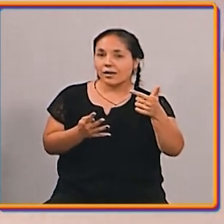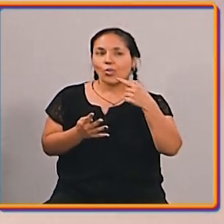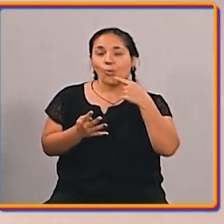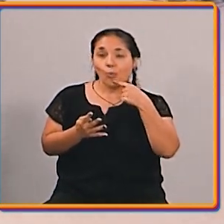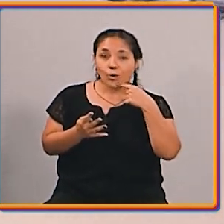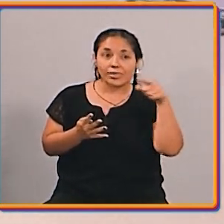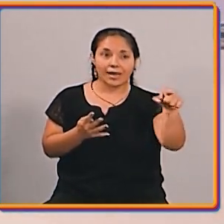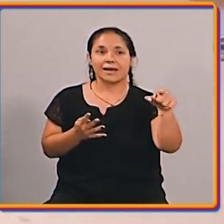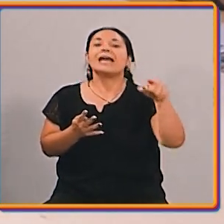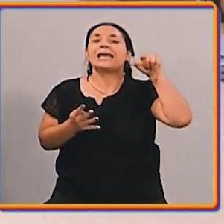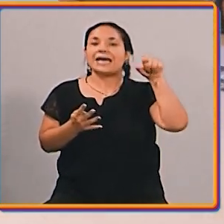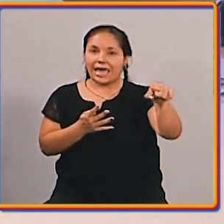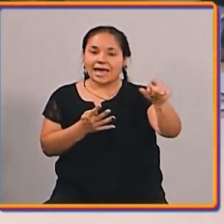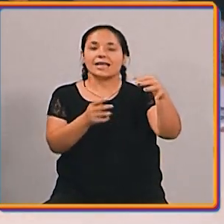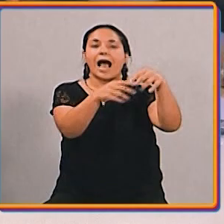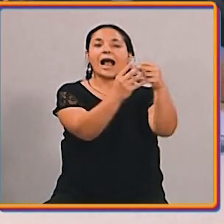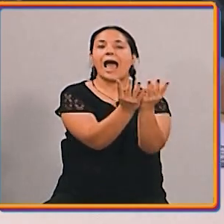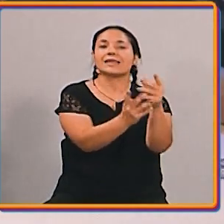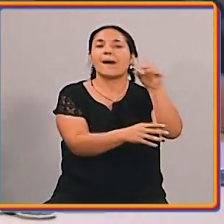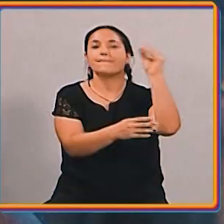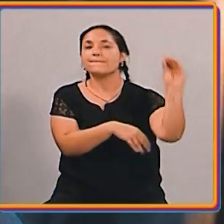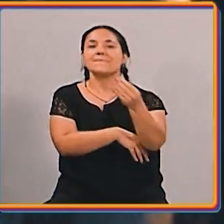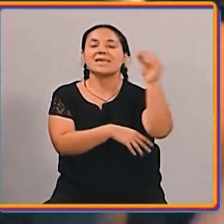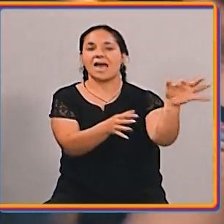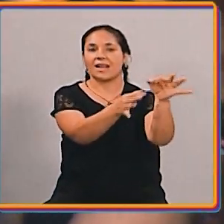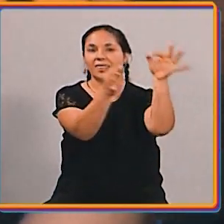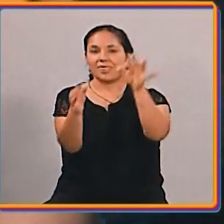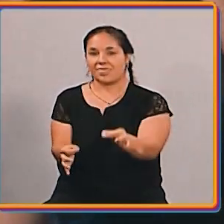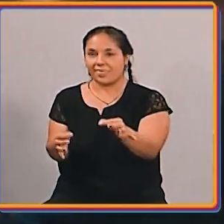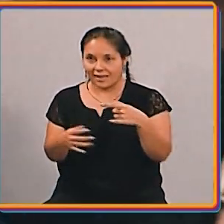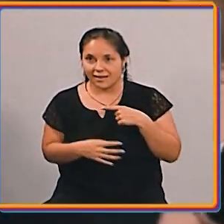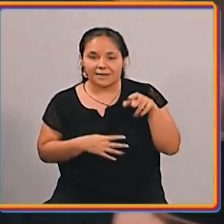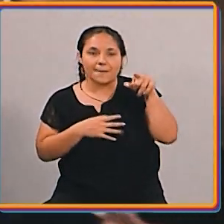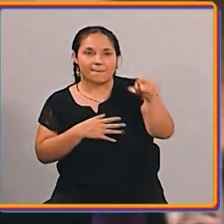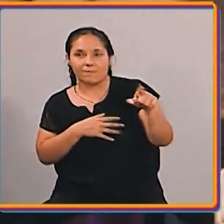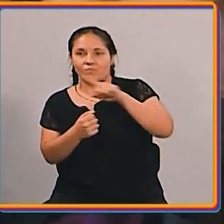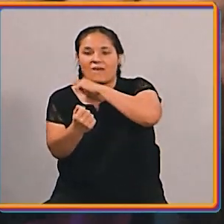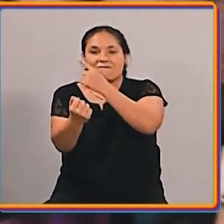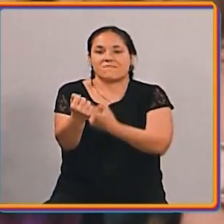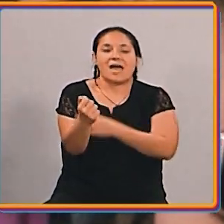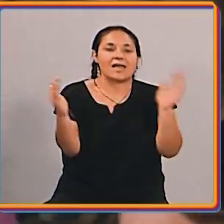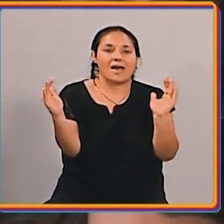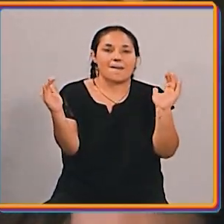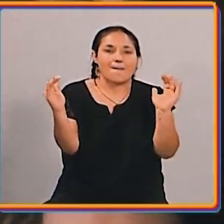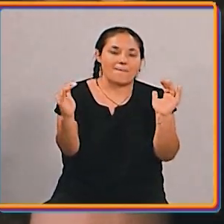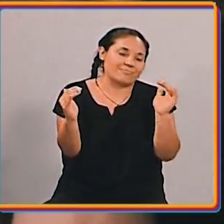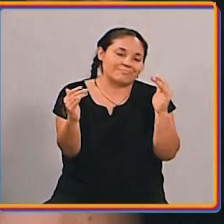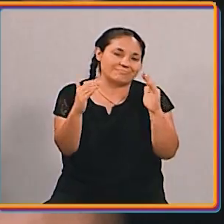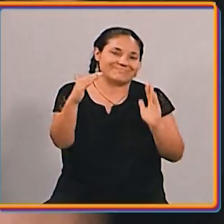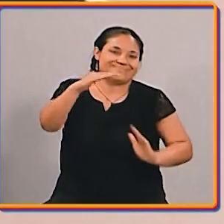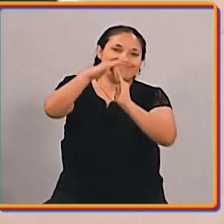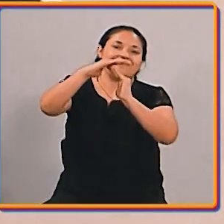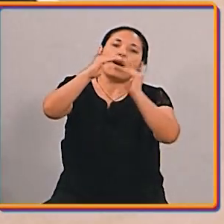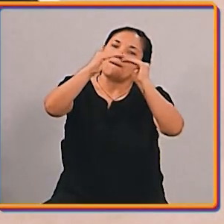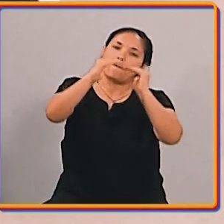tan preciadas cartas de influencia de su mano, perdiendo así la posibilidad de ser la persona más influyente de